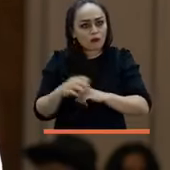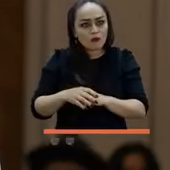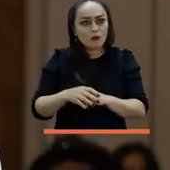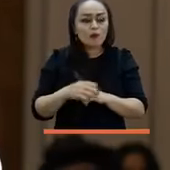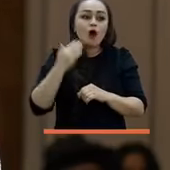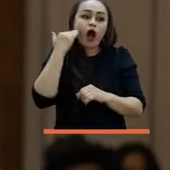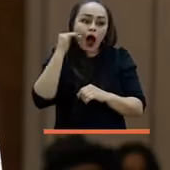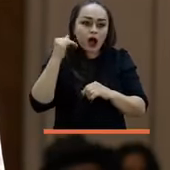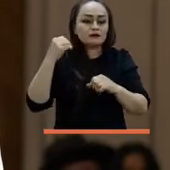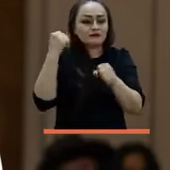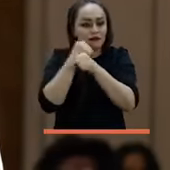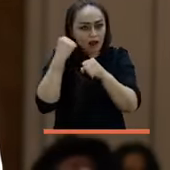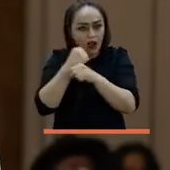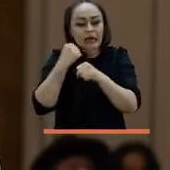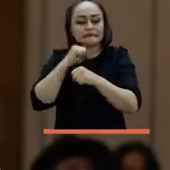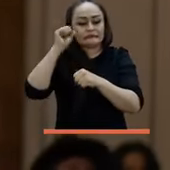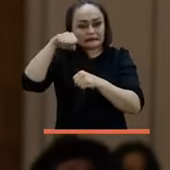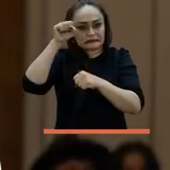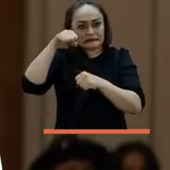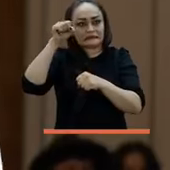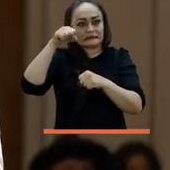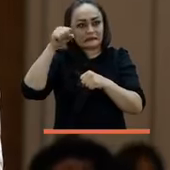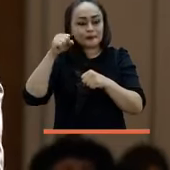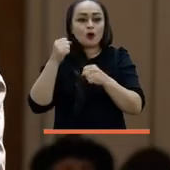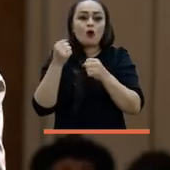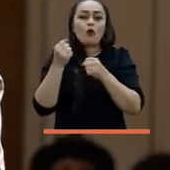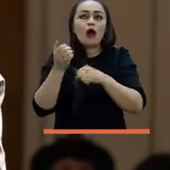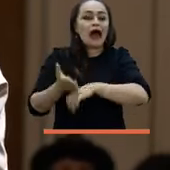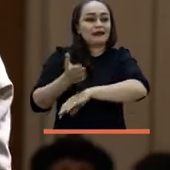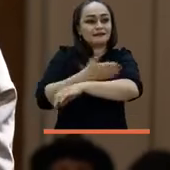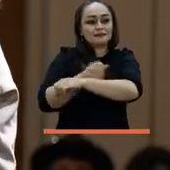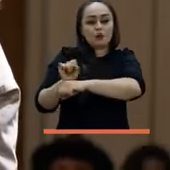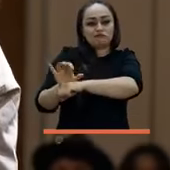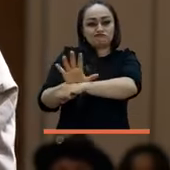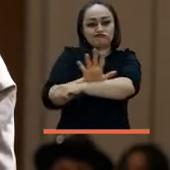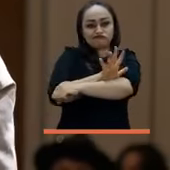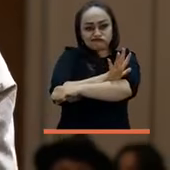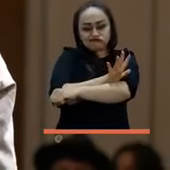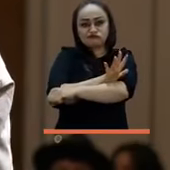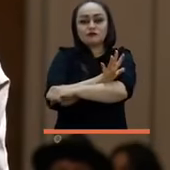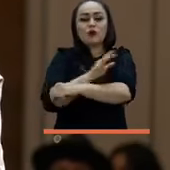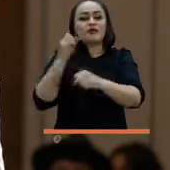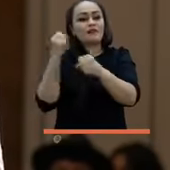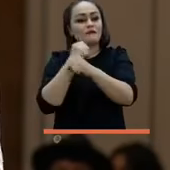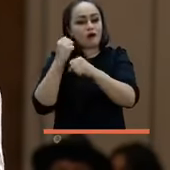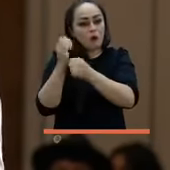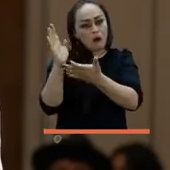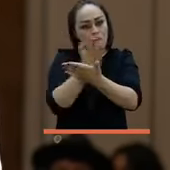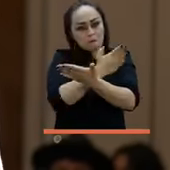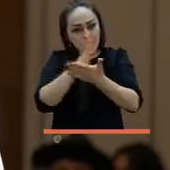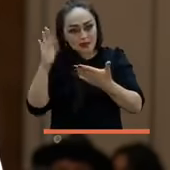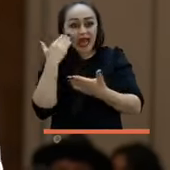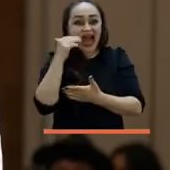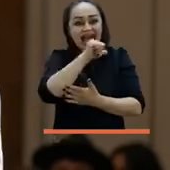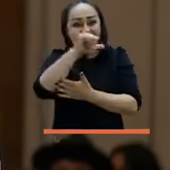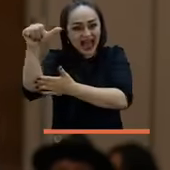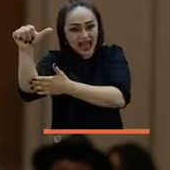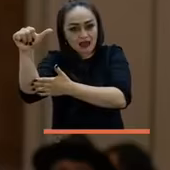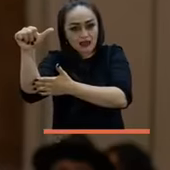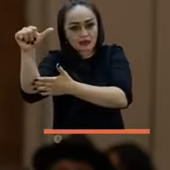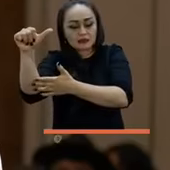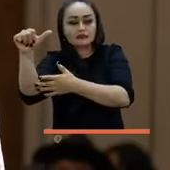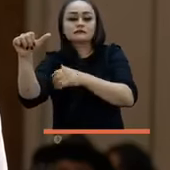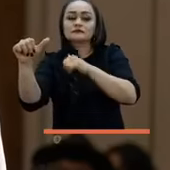nuestra relación laboral empezamos por esa sensibilización incluso hemos hecho trabajos separados con mujeres y con hombres